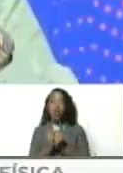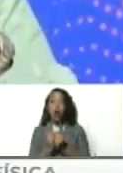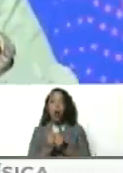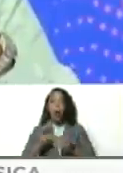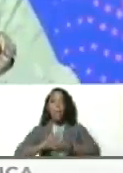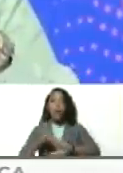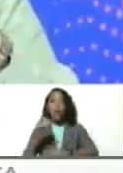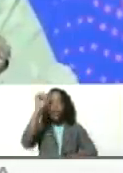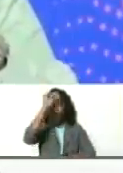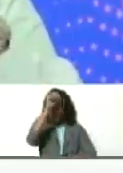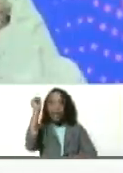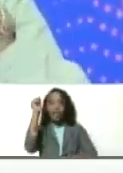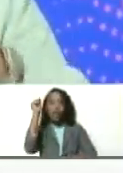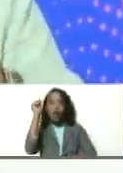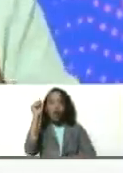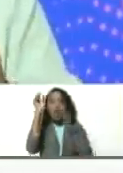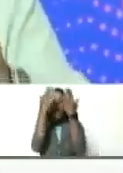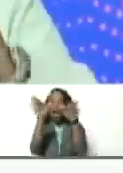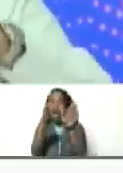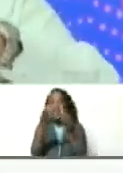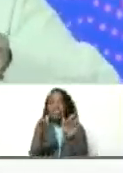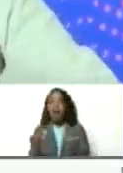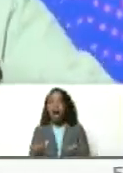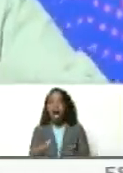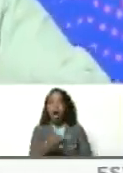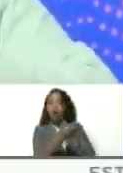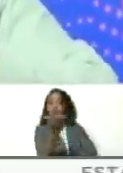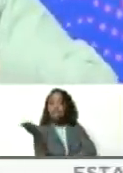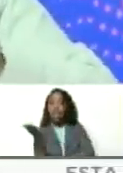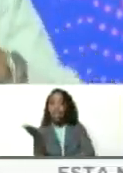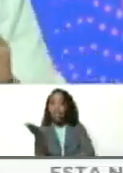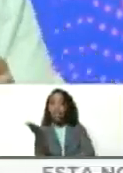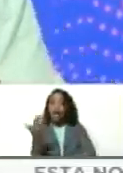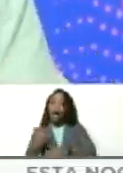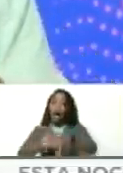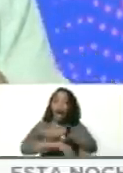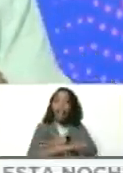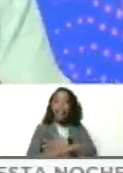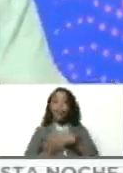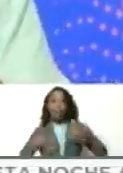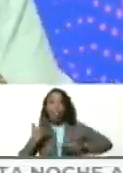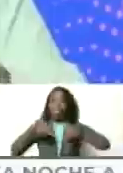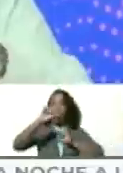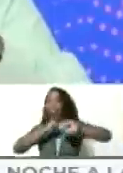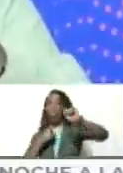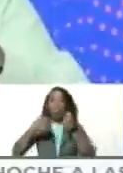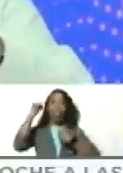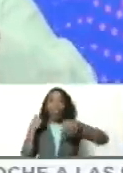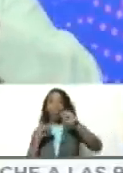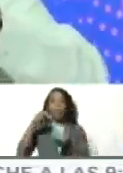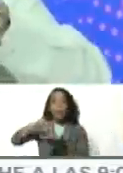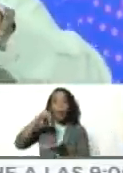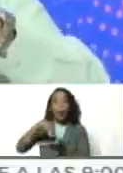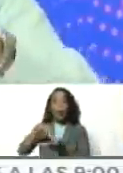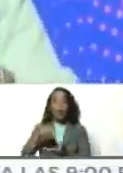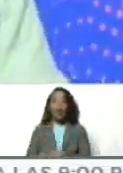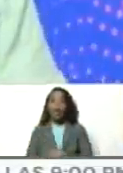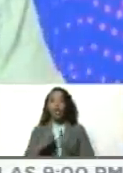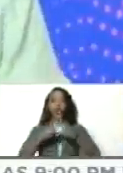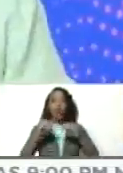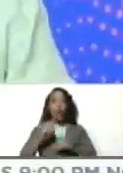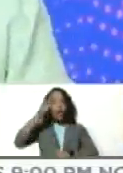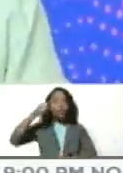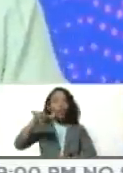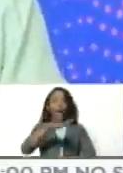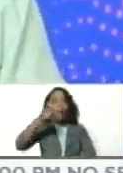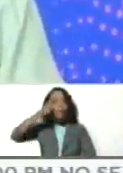es domingo de Navidad y ustedes andan alborotados, en todas las ciudades y